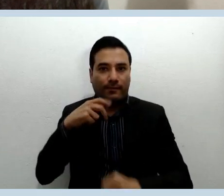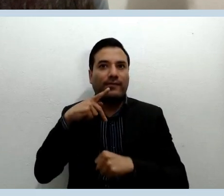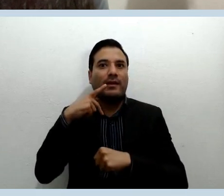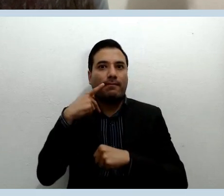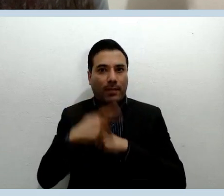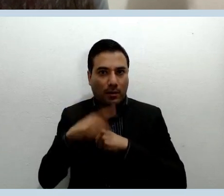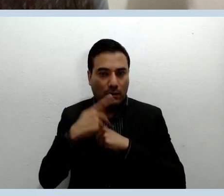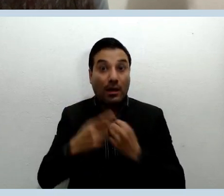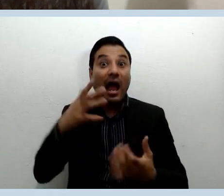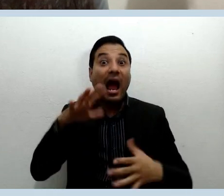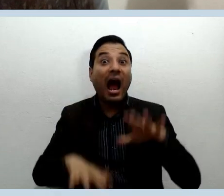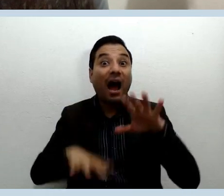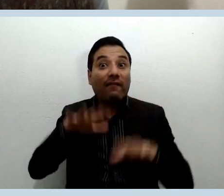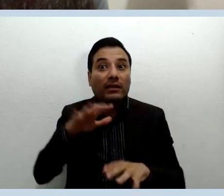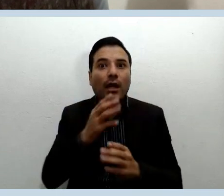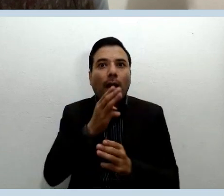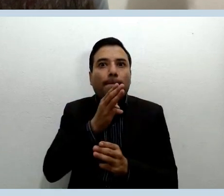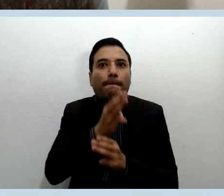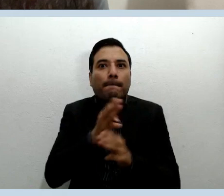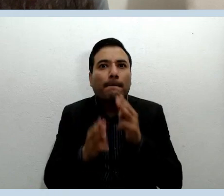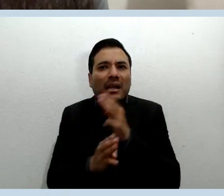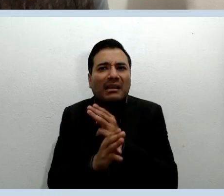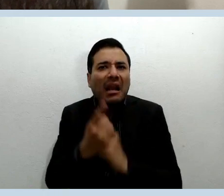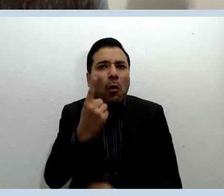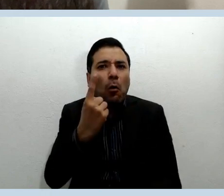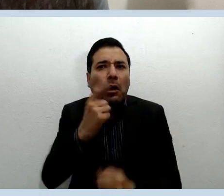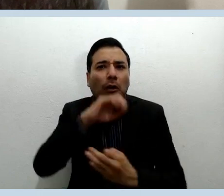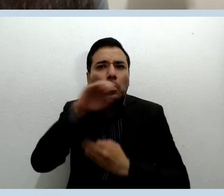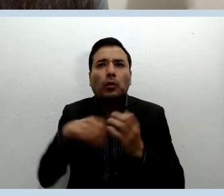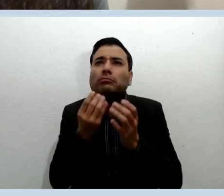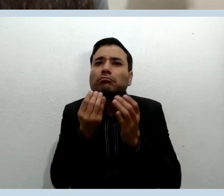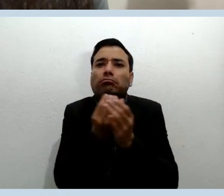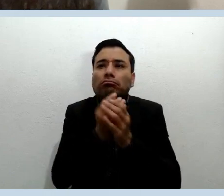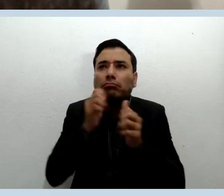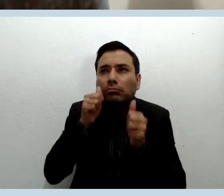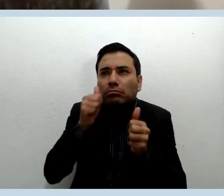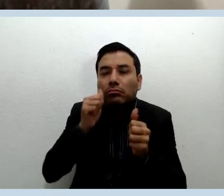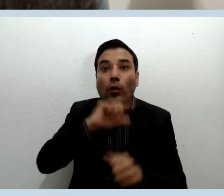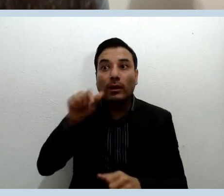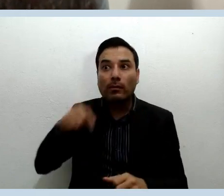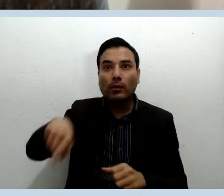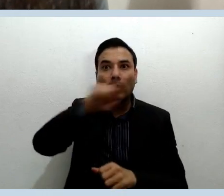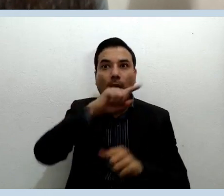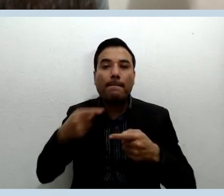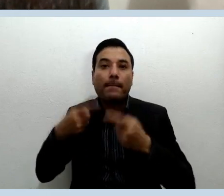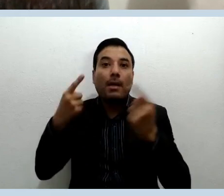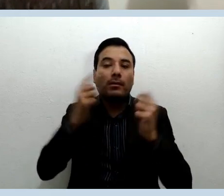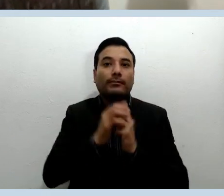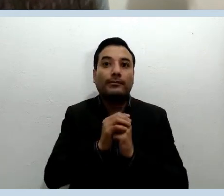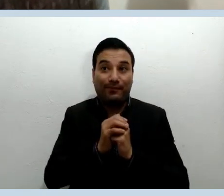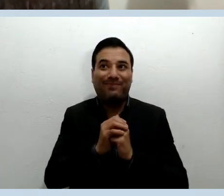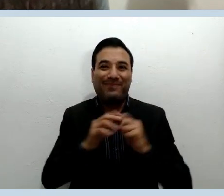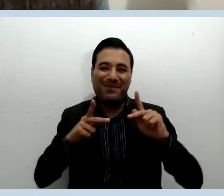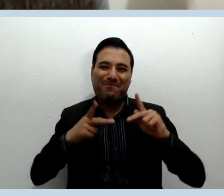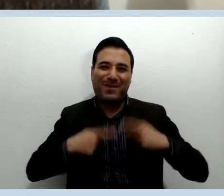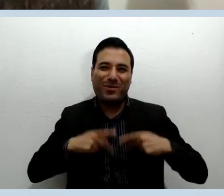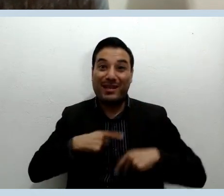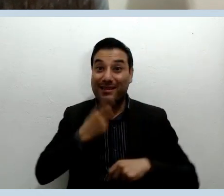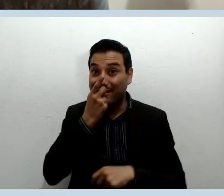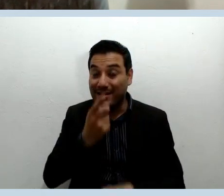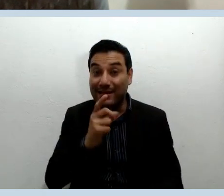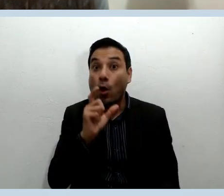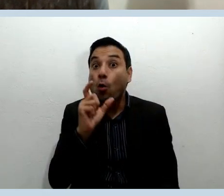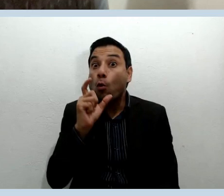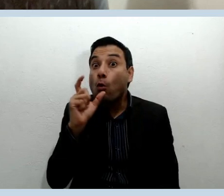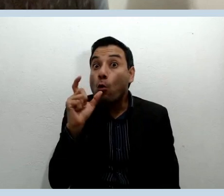terminen amistades que es un dicho que hay del colegio no que cuando llegues al laboratorio batica ya se perdieron tus amistades